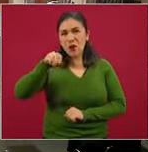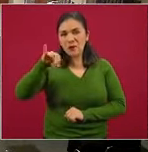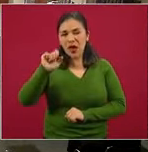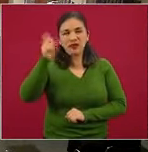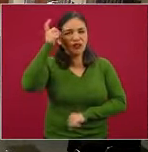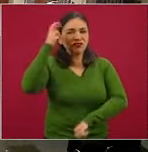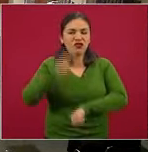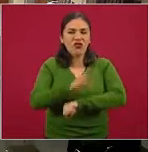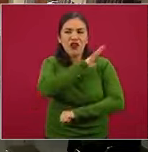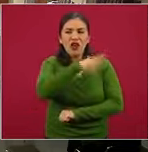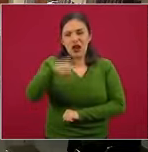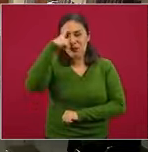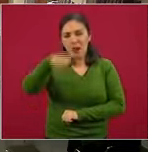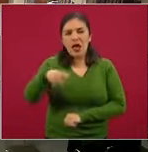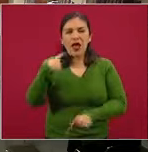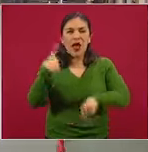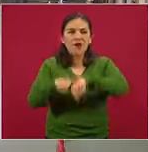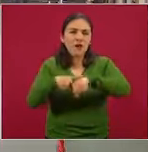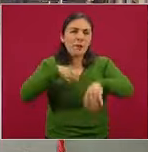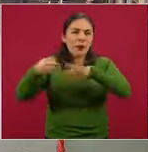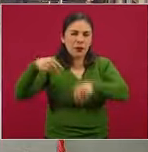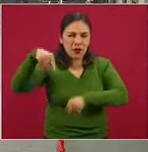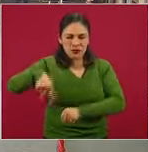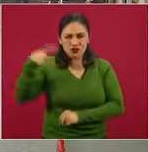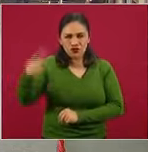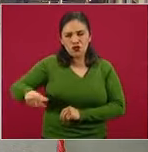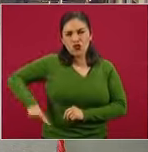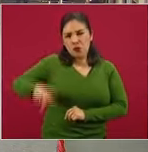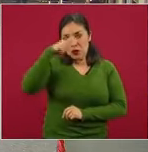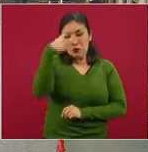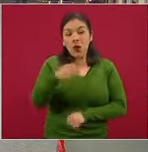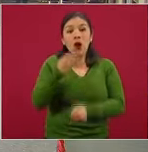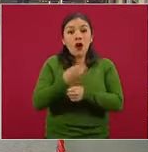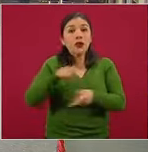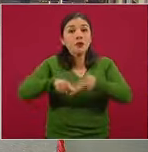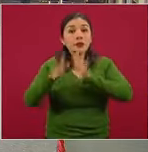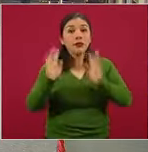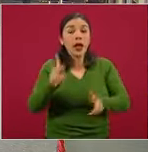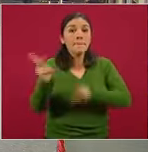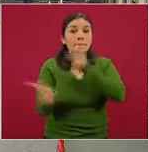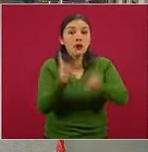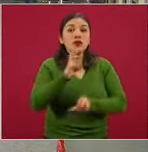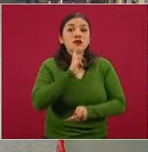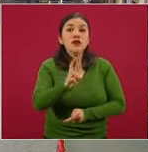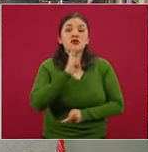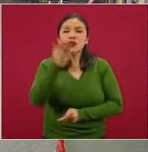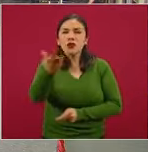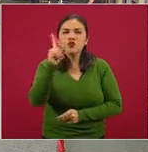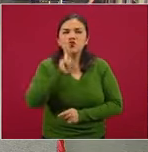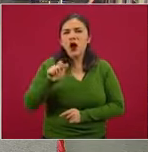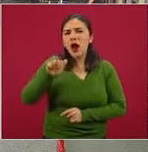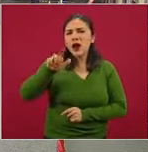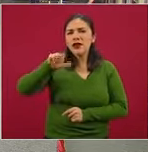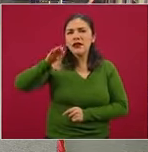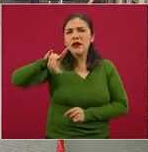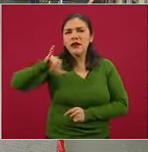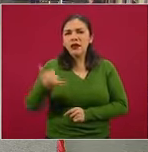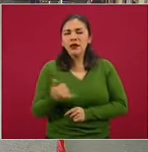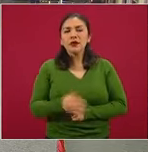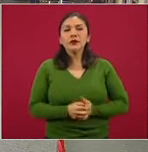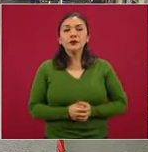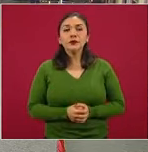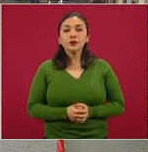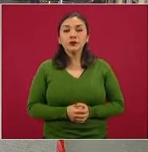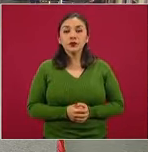de Epidemiología de la Secretaría de Salud del Gobierno de México. Vamos a empezar con preguntas y comentarios. Empezamos con Araceli Aranday, de Canal